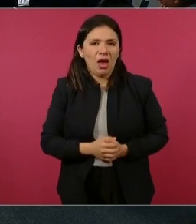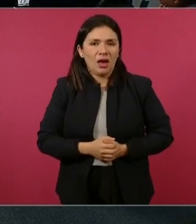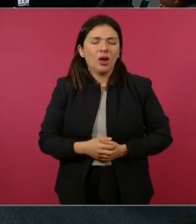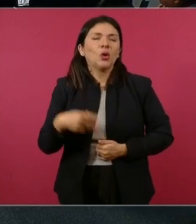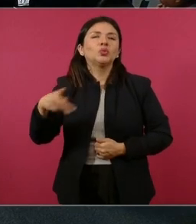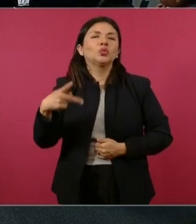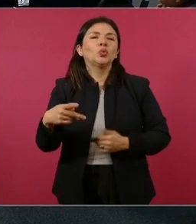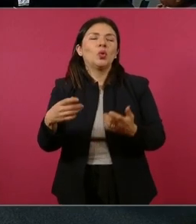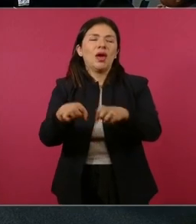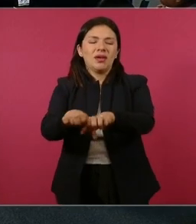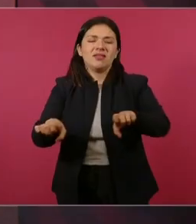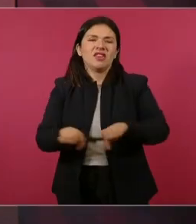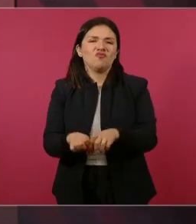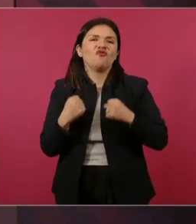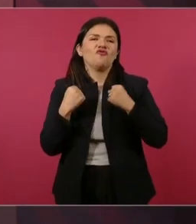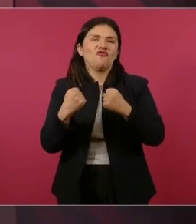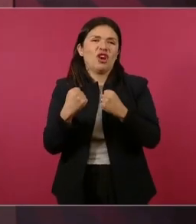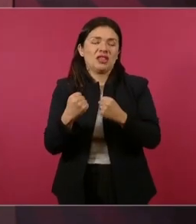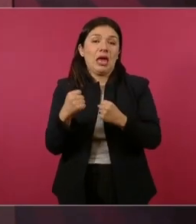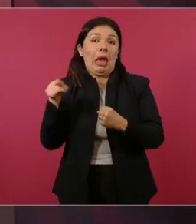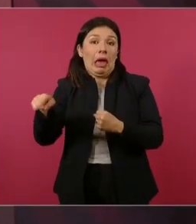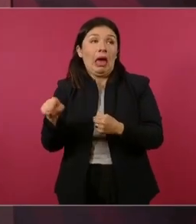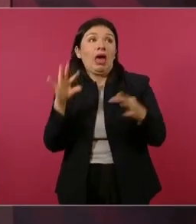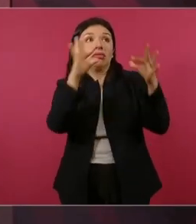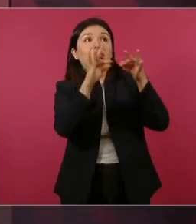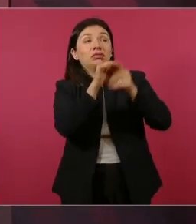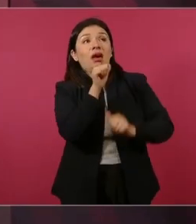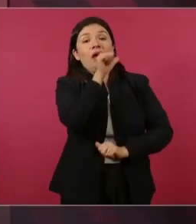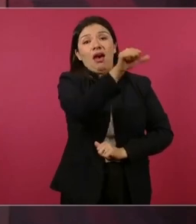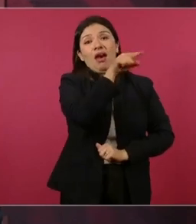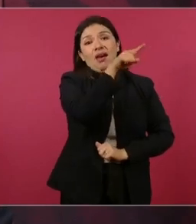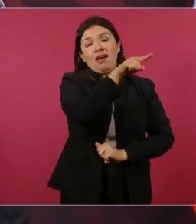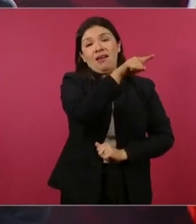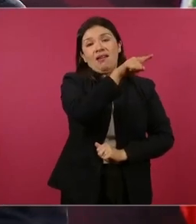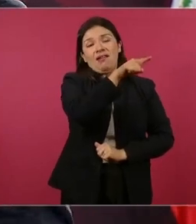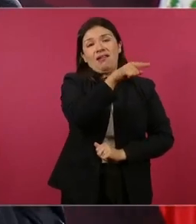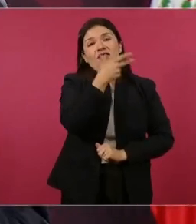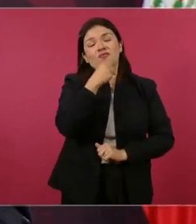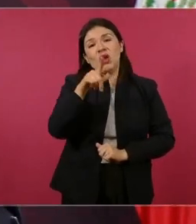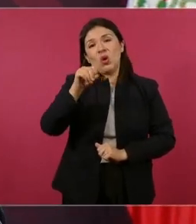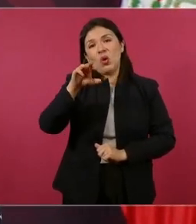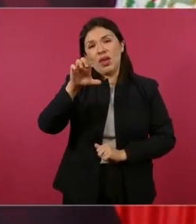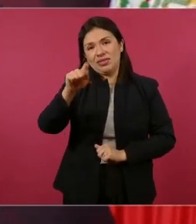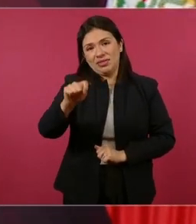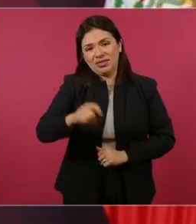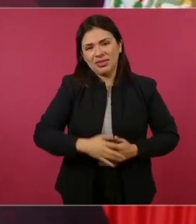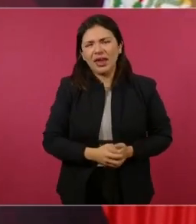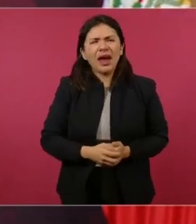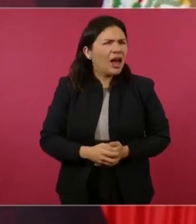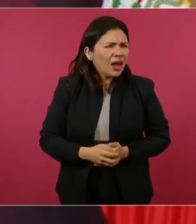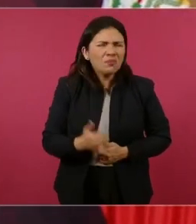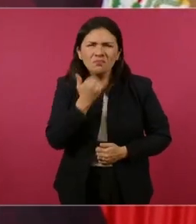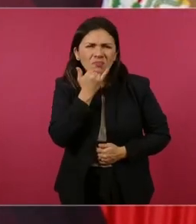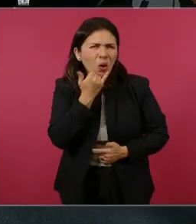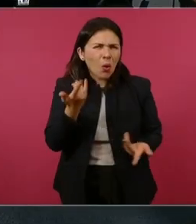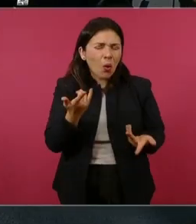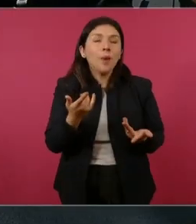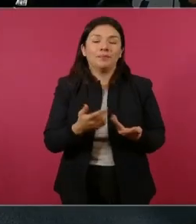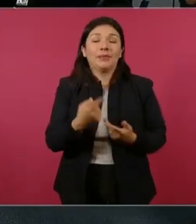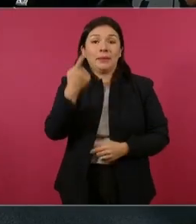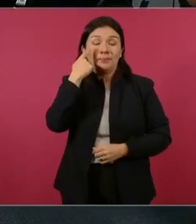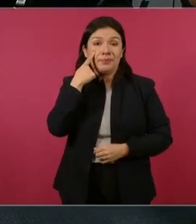Cuarto de guerra de la doctora Claudia. Esta es su fuente, asegura en la columna. A ver. Que es el